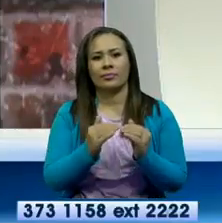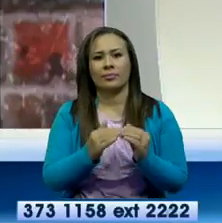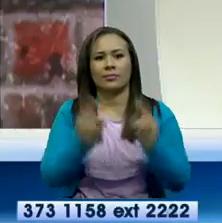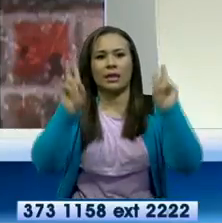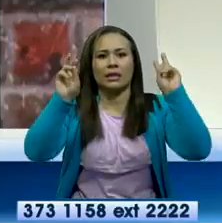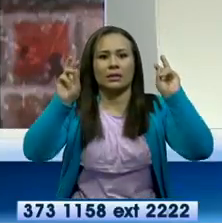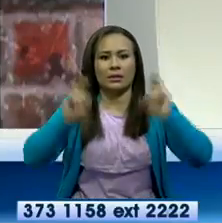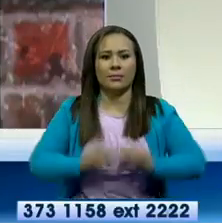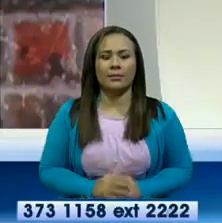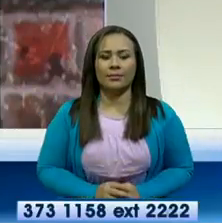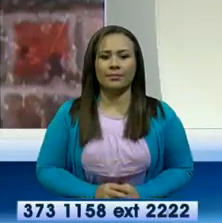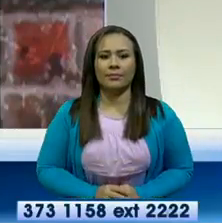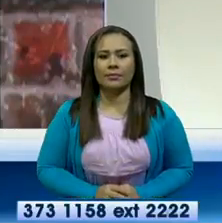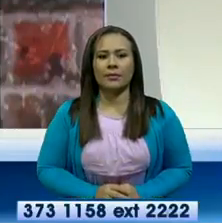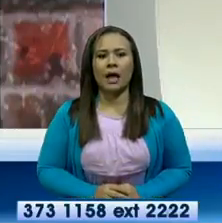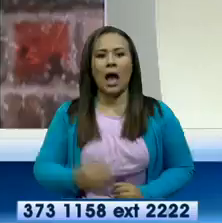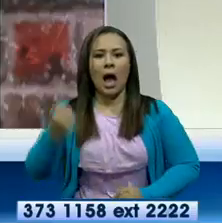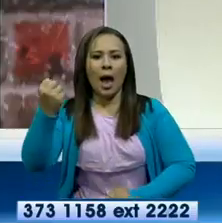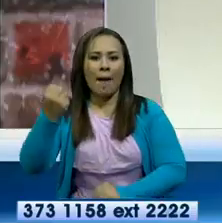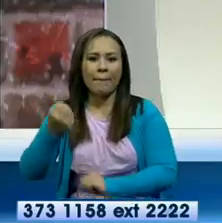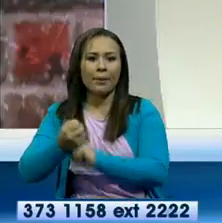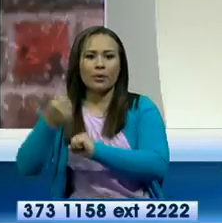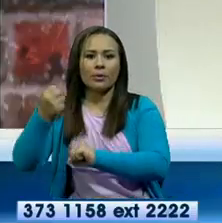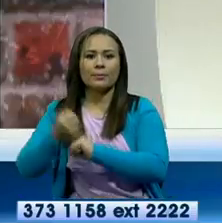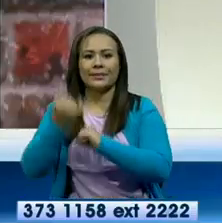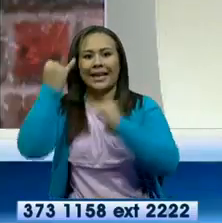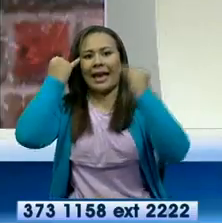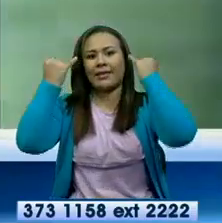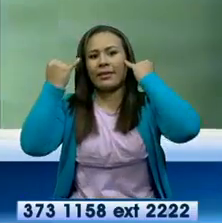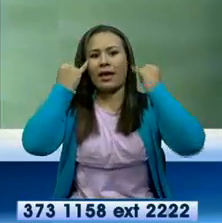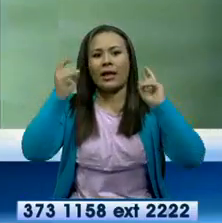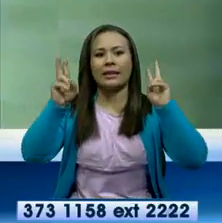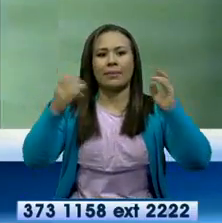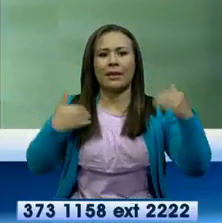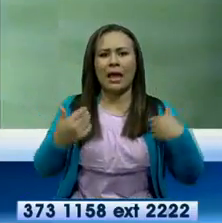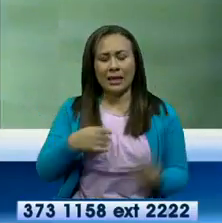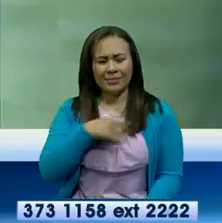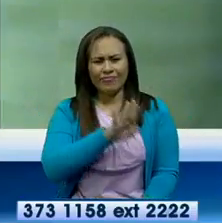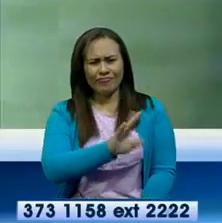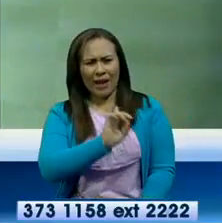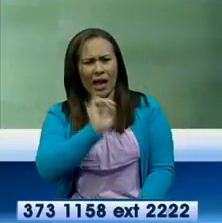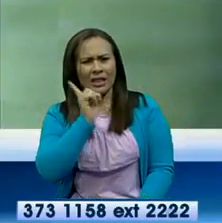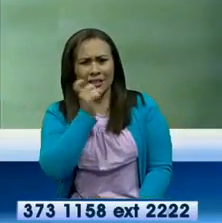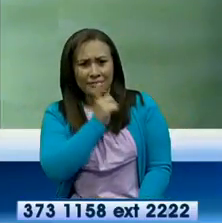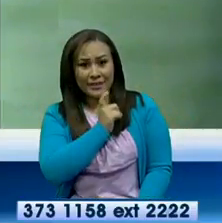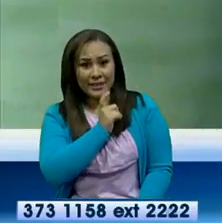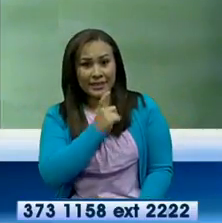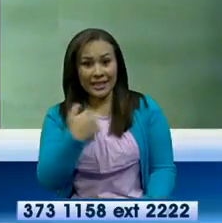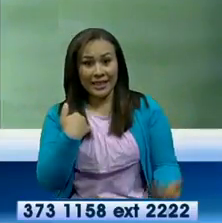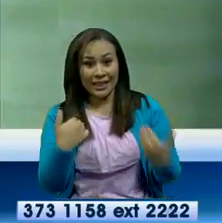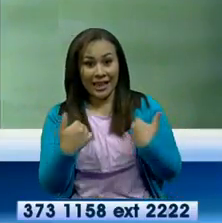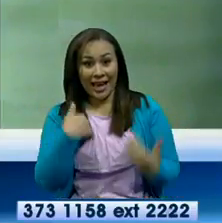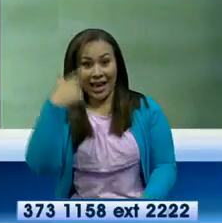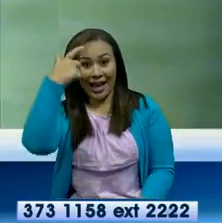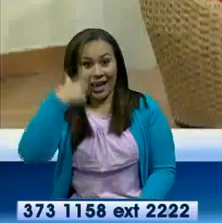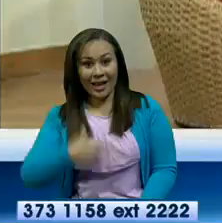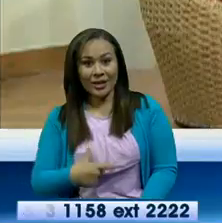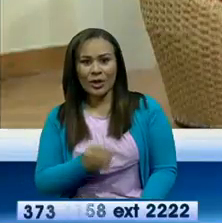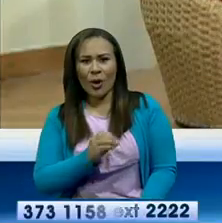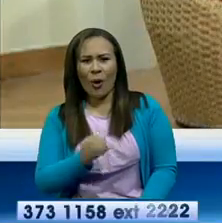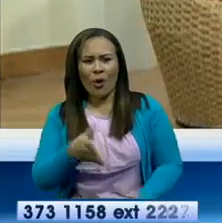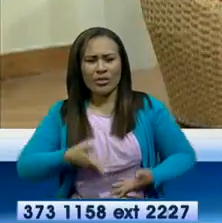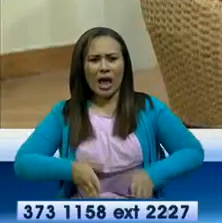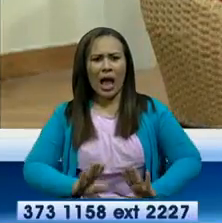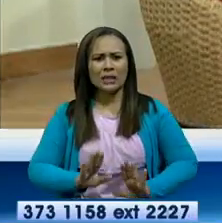a apoyar estas iniciativas artísticas es difícil ser actor se nace o de pronto con el transcurso de los días